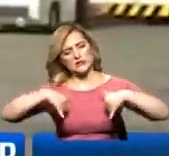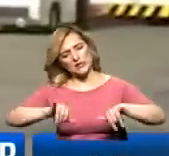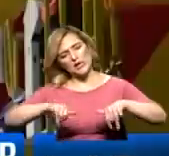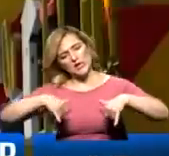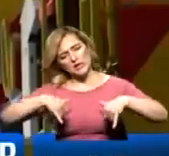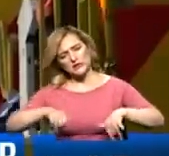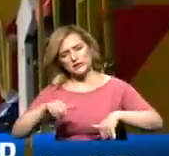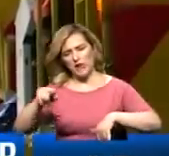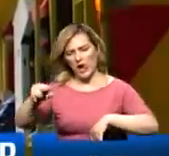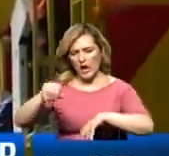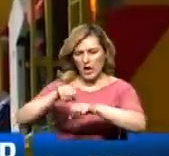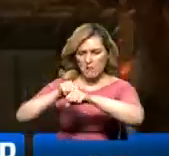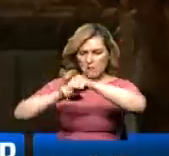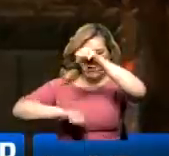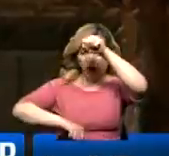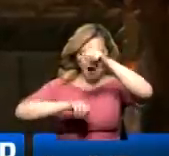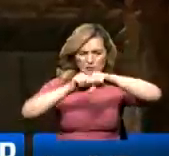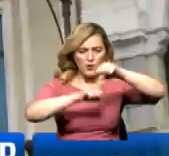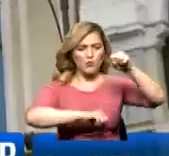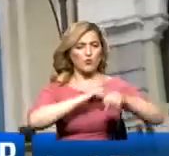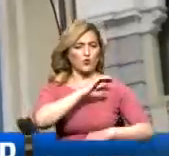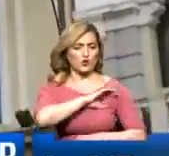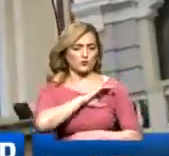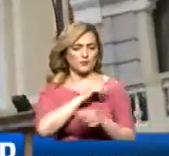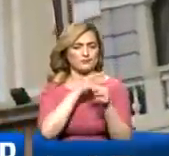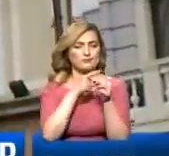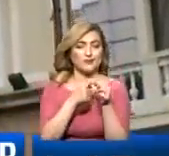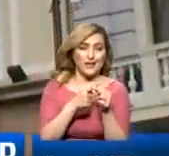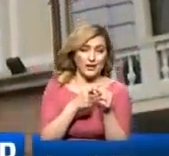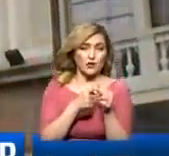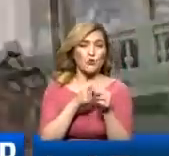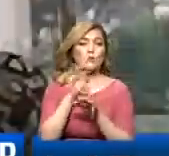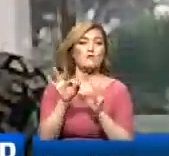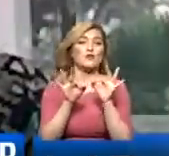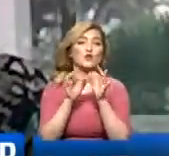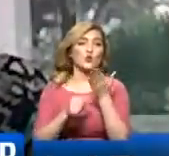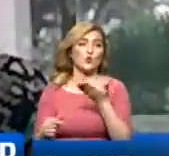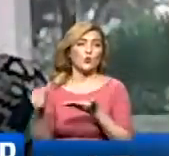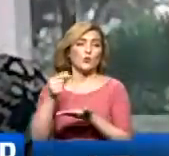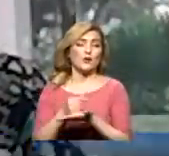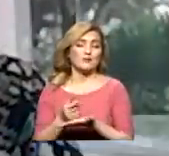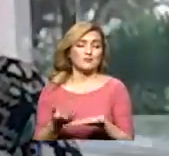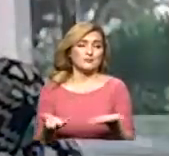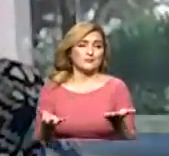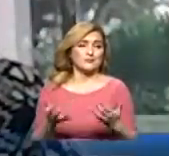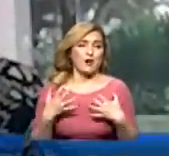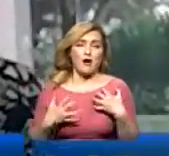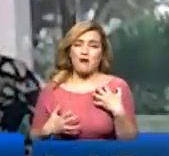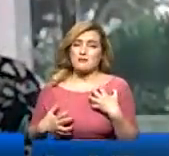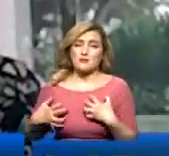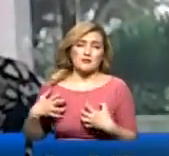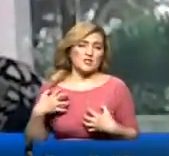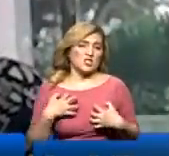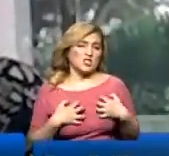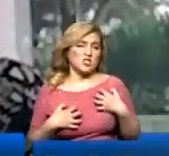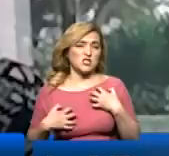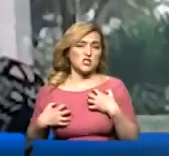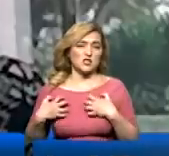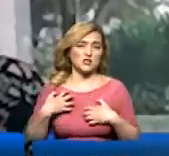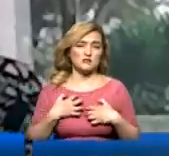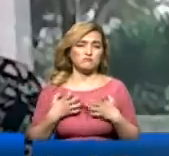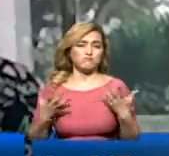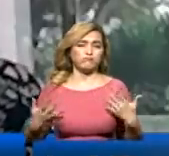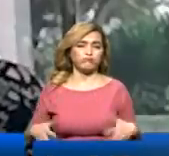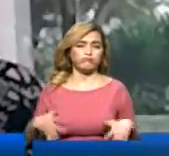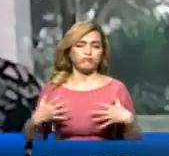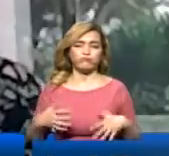y se refieren a lo ocurrido en el municipio de Quito y en la prefectura del Guayas. Generan indignación, sobre todo por las condiciones